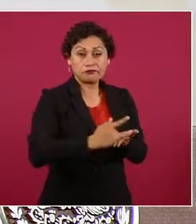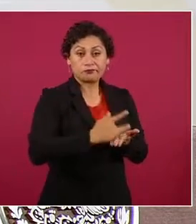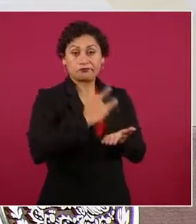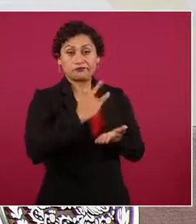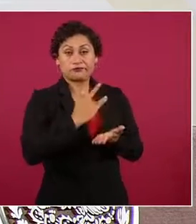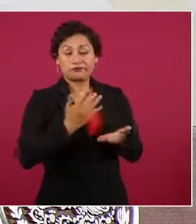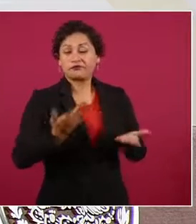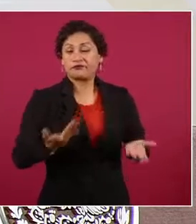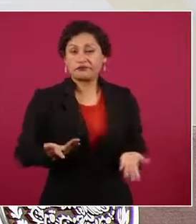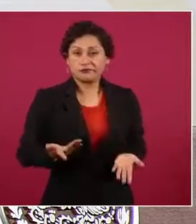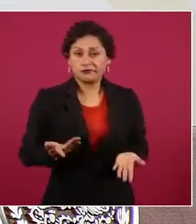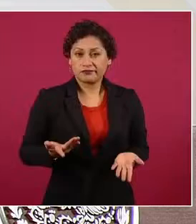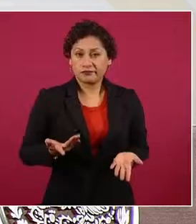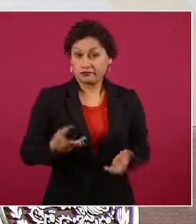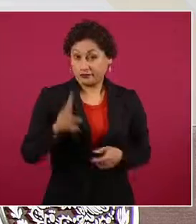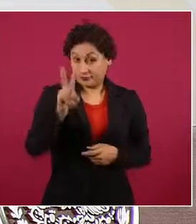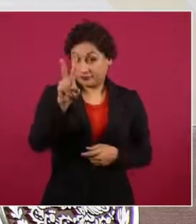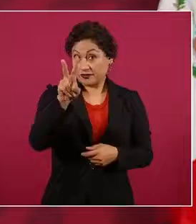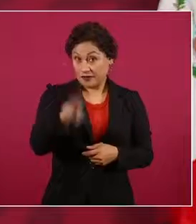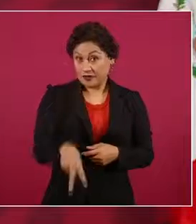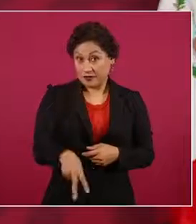Es un fenómeno.